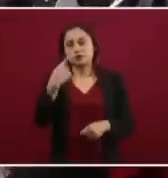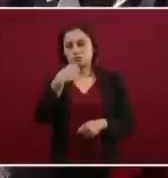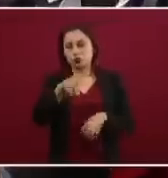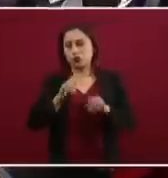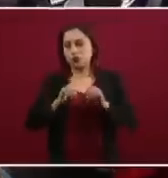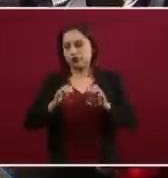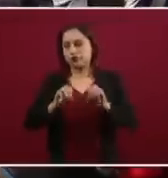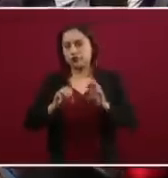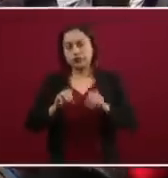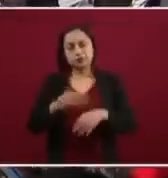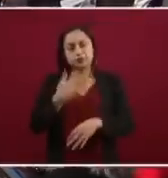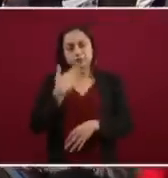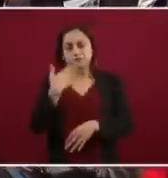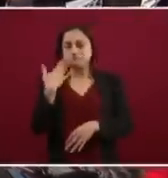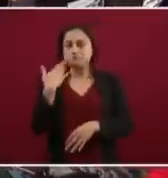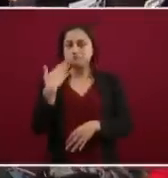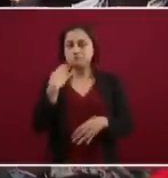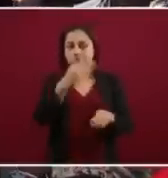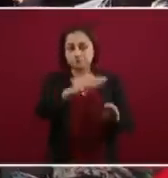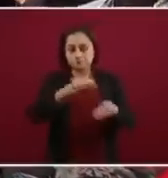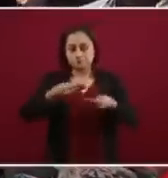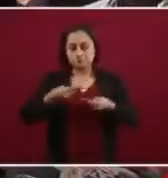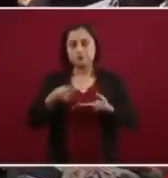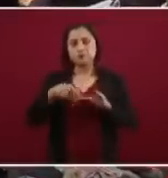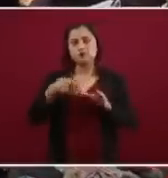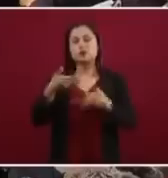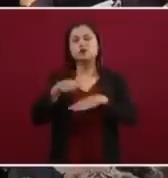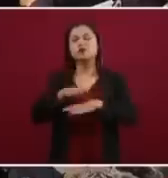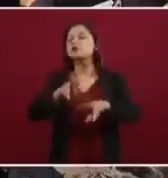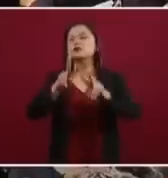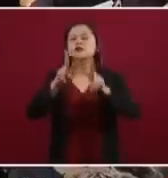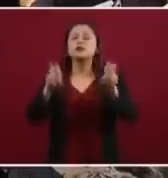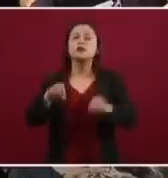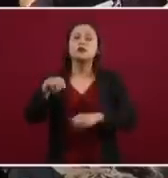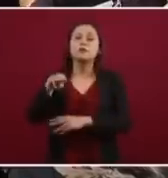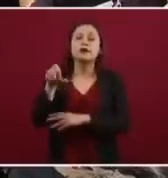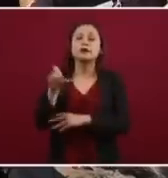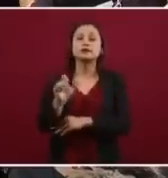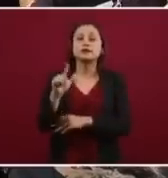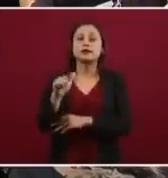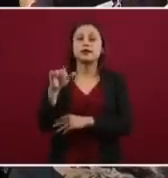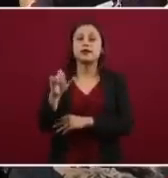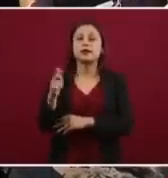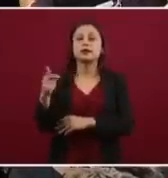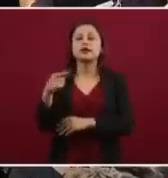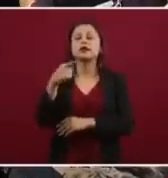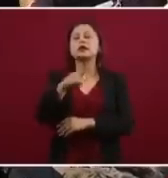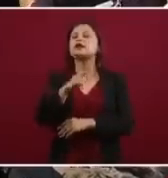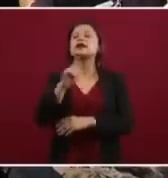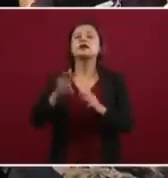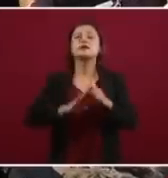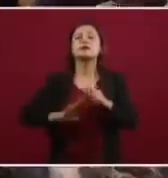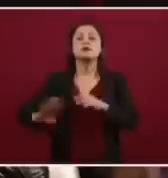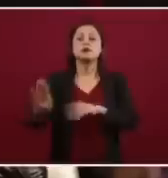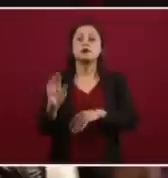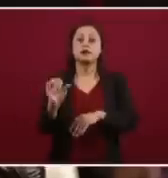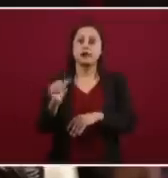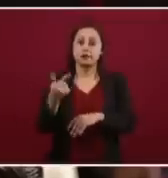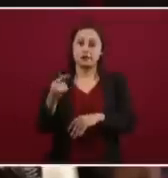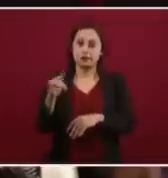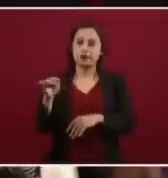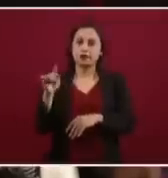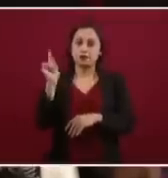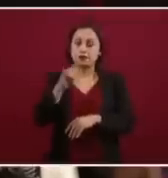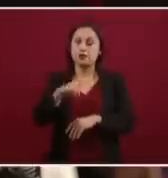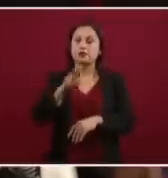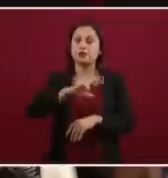documento el miércoles sobre el caso Maxine André, el migrante haitiano que falleció en Tapachula. Nos